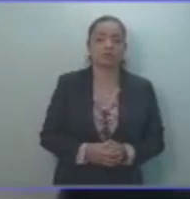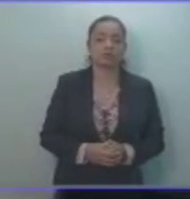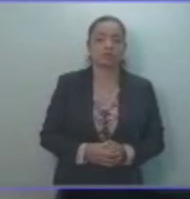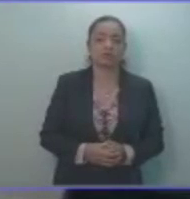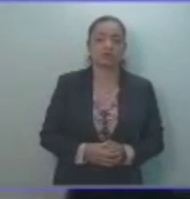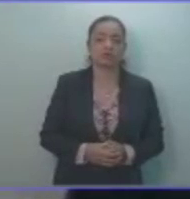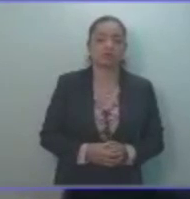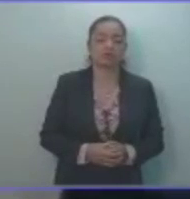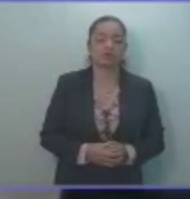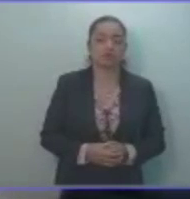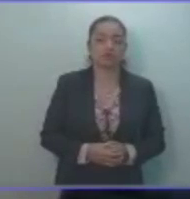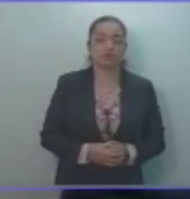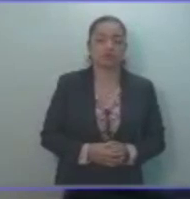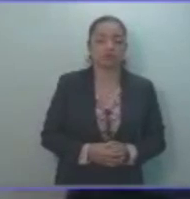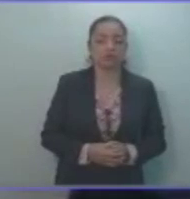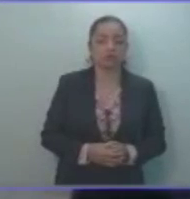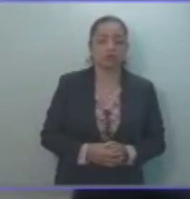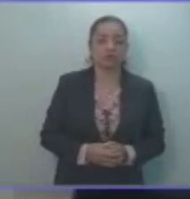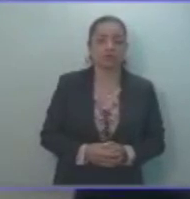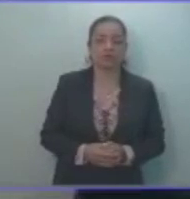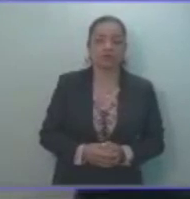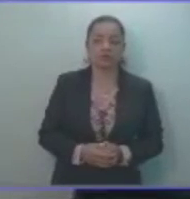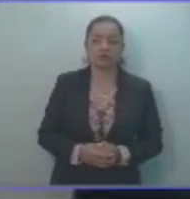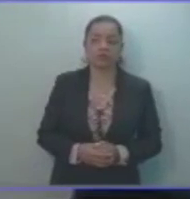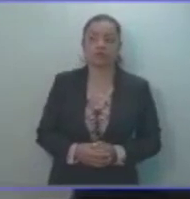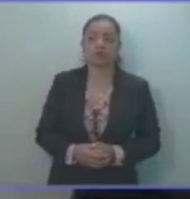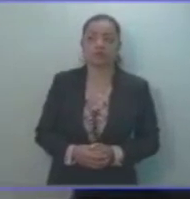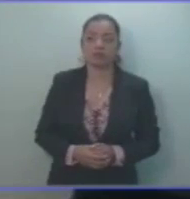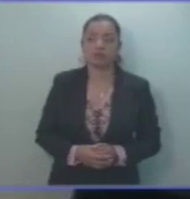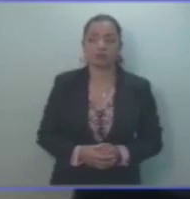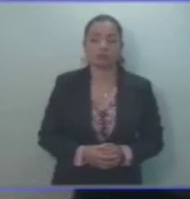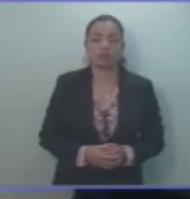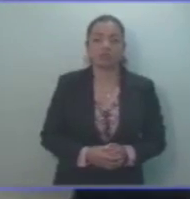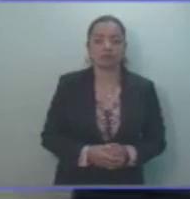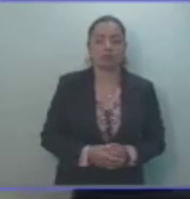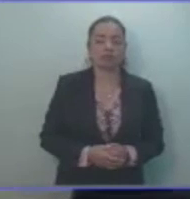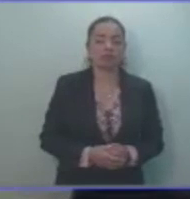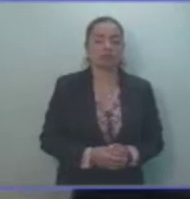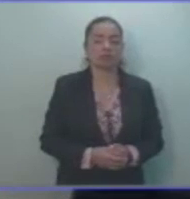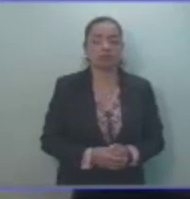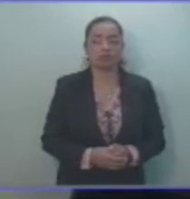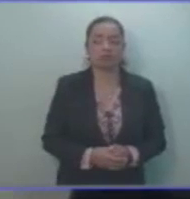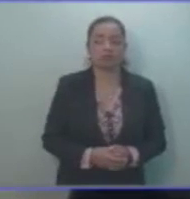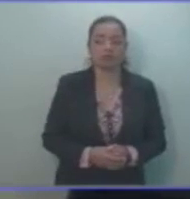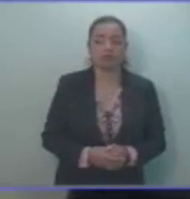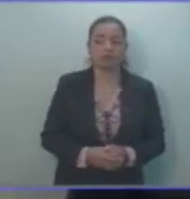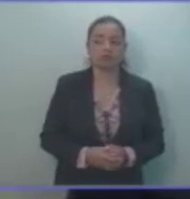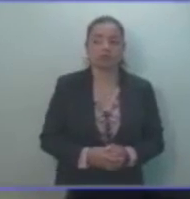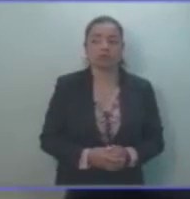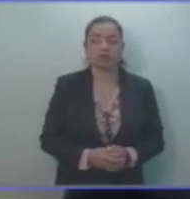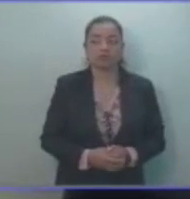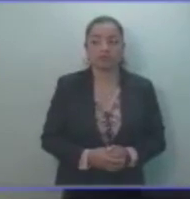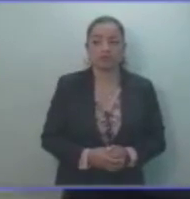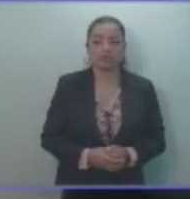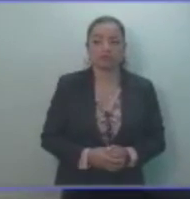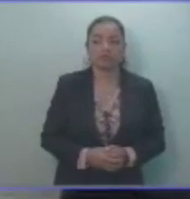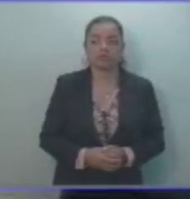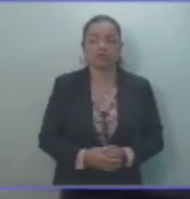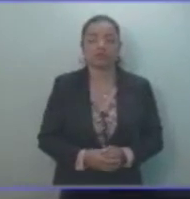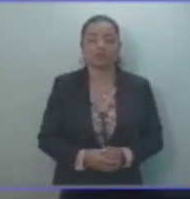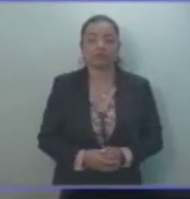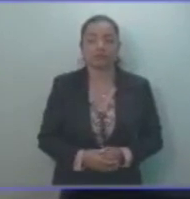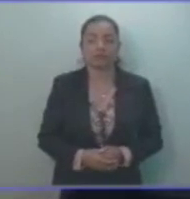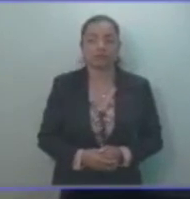también quisiera una reacción con respecto a pues lo que acabamos de presenciar. En una hora Arena ha dicho que va a dar